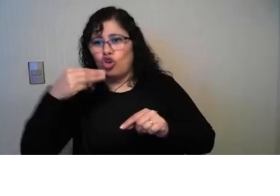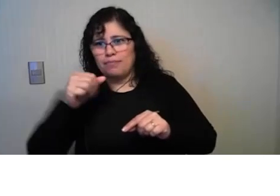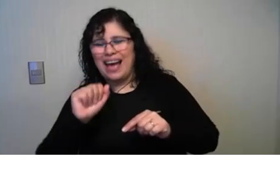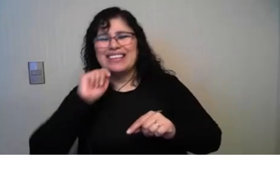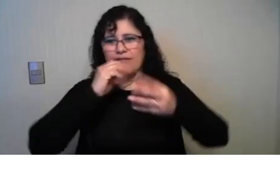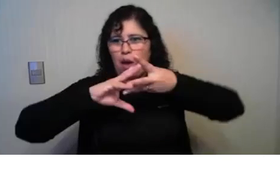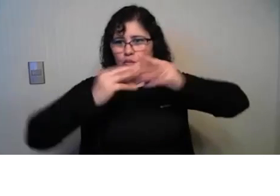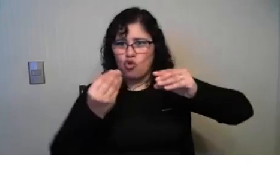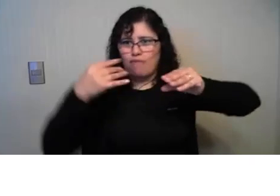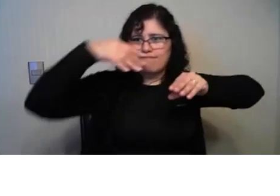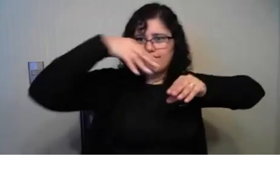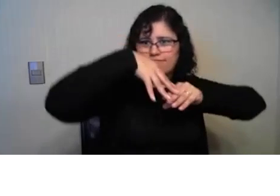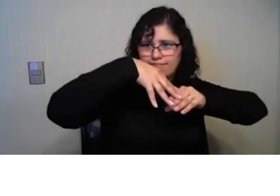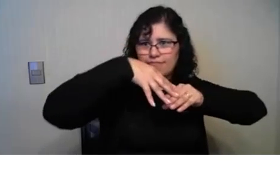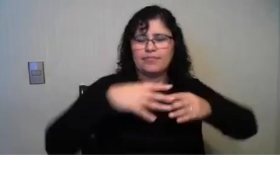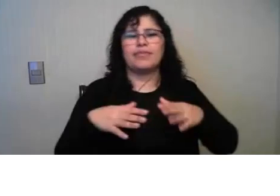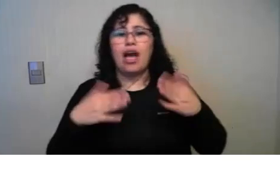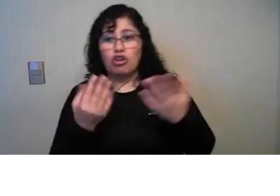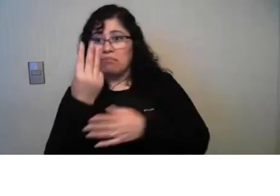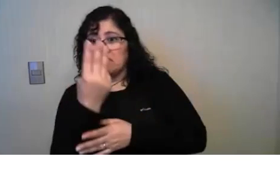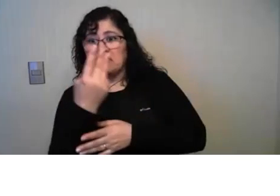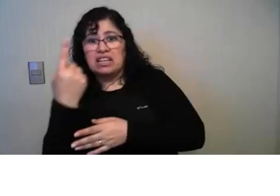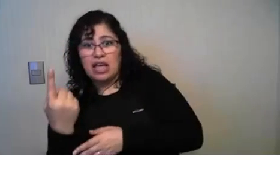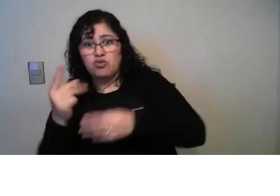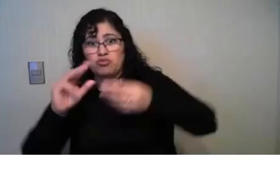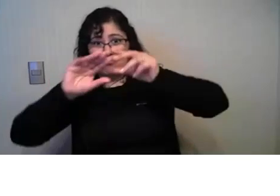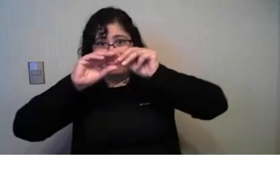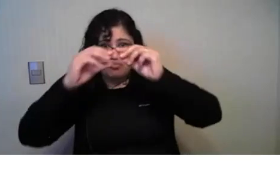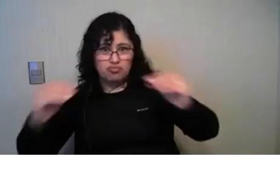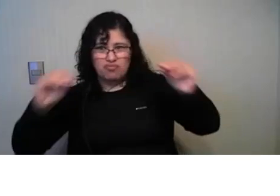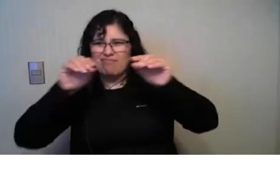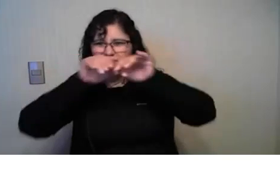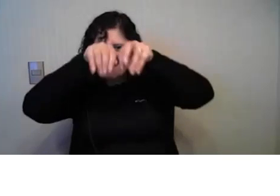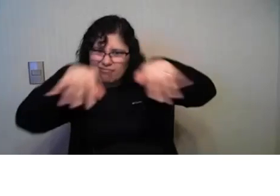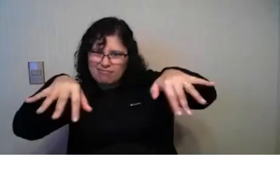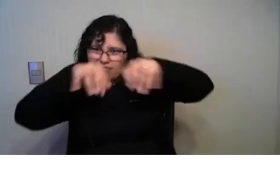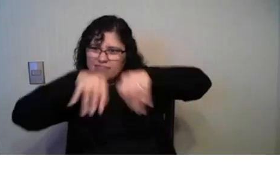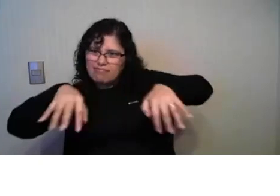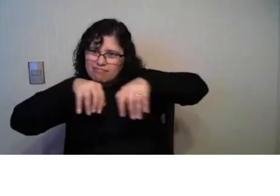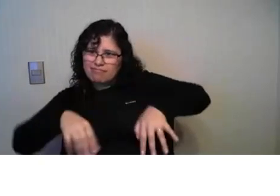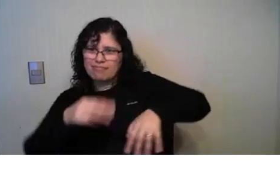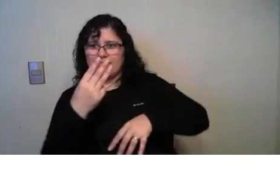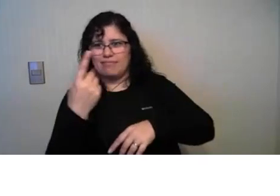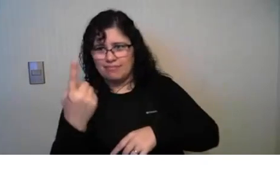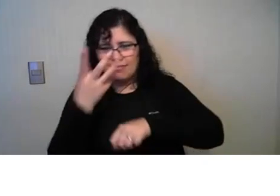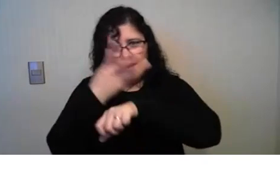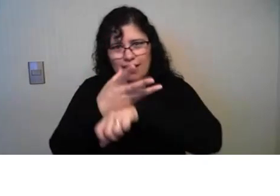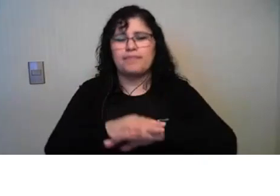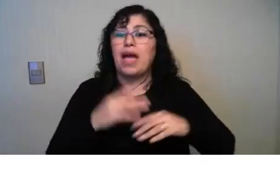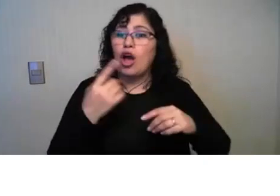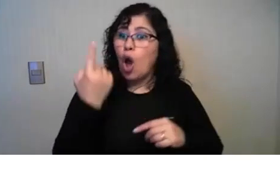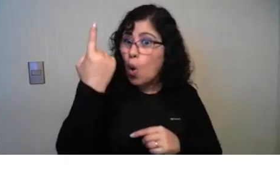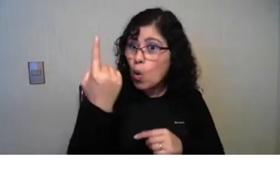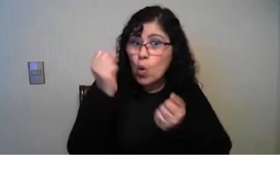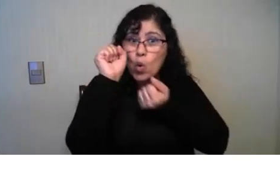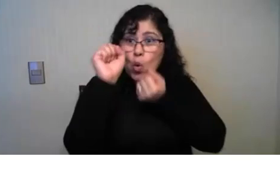haber 31 segmentos medulares, pues hay 31 nervios espinales. Ahora, un nervio espinal, si se